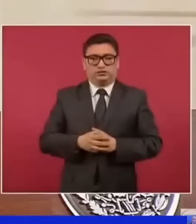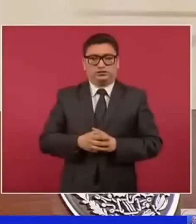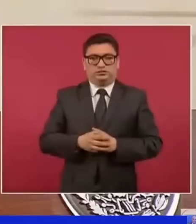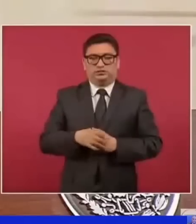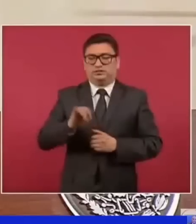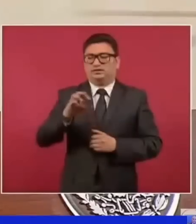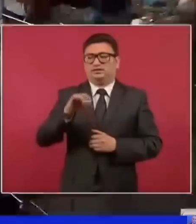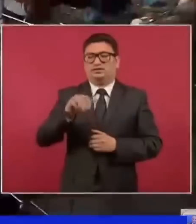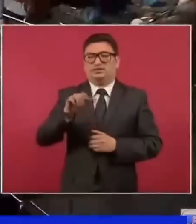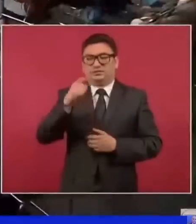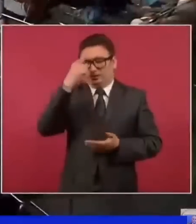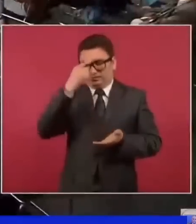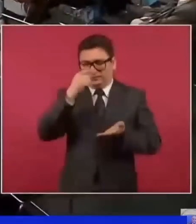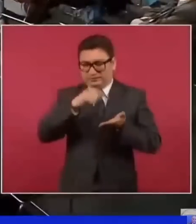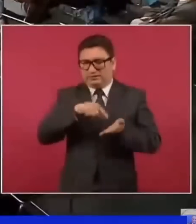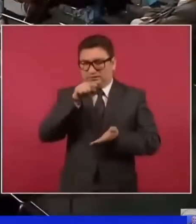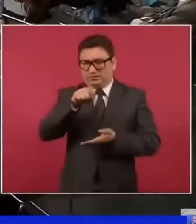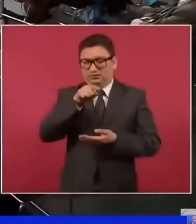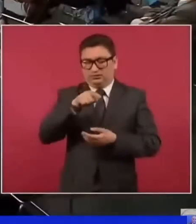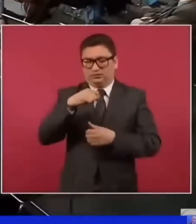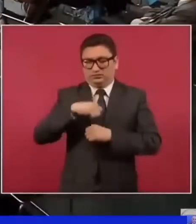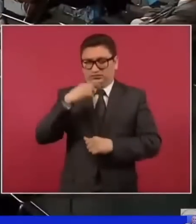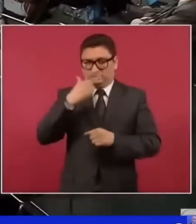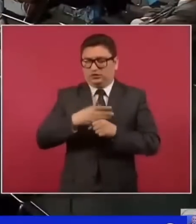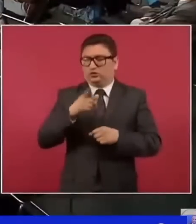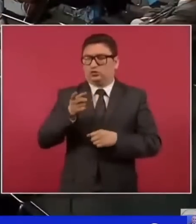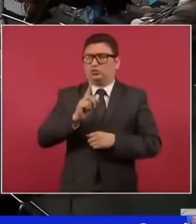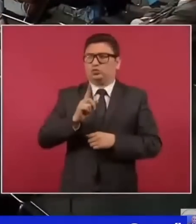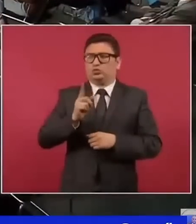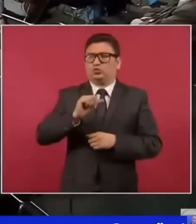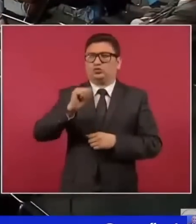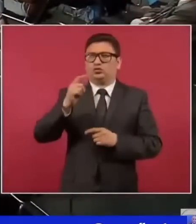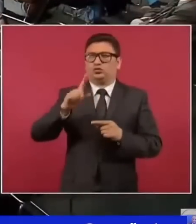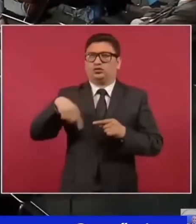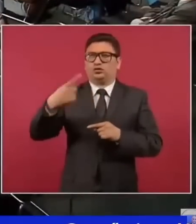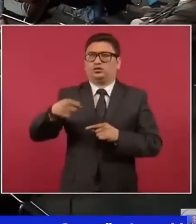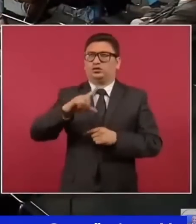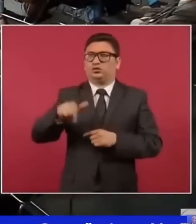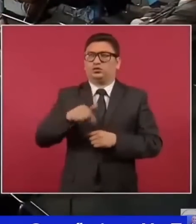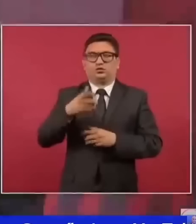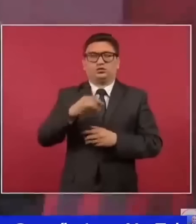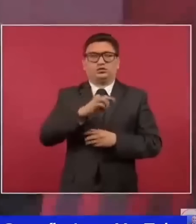Imas era el que estaba, creo. No, eso fue después. Imas fue